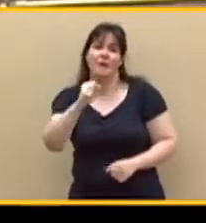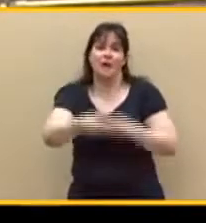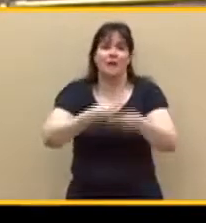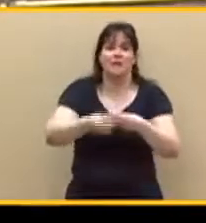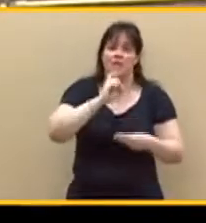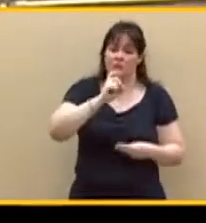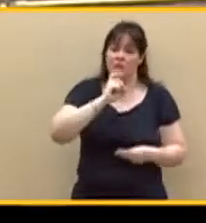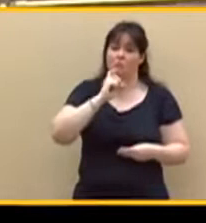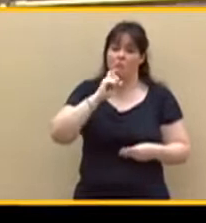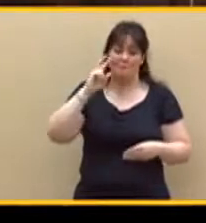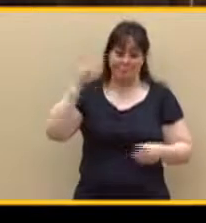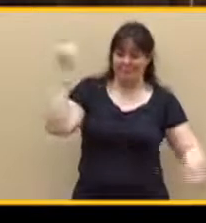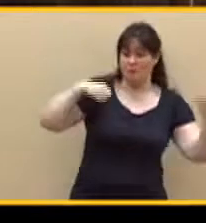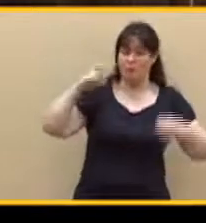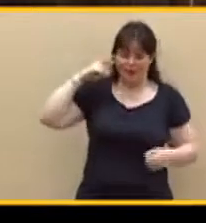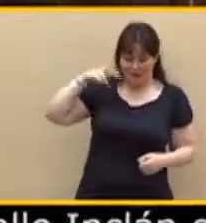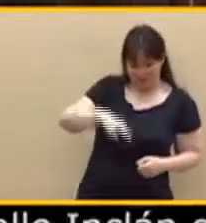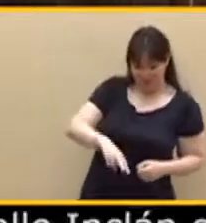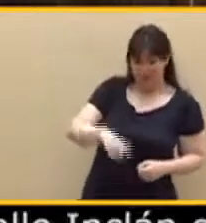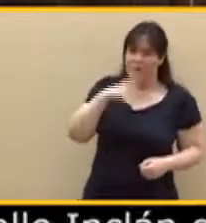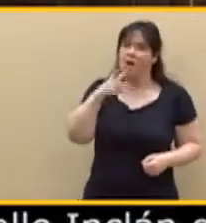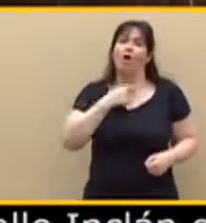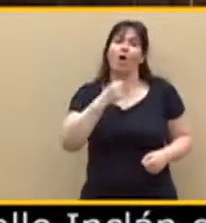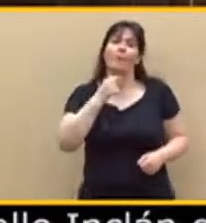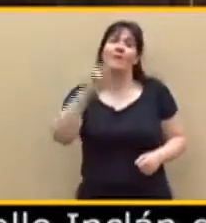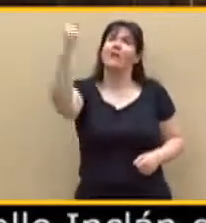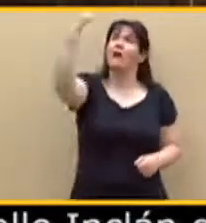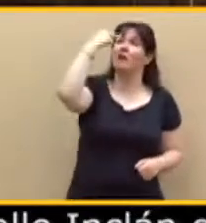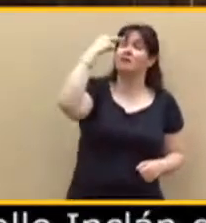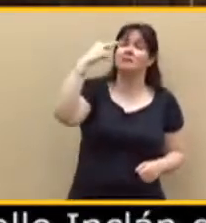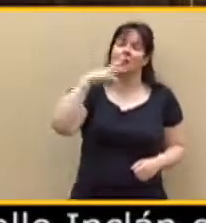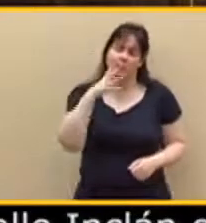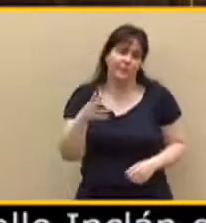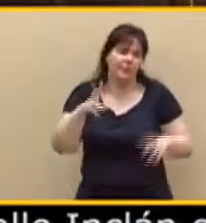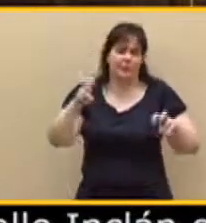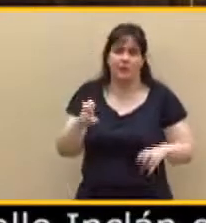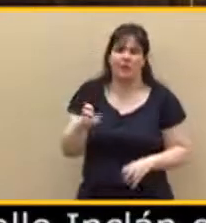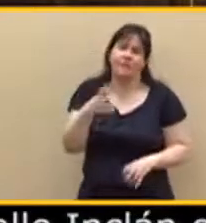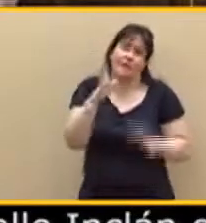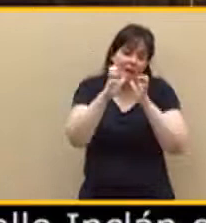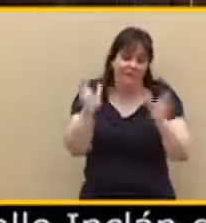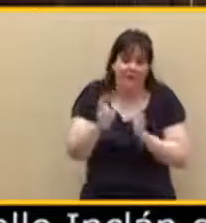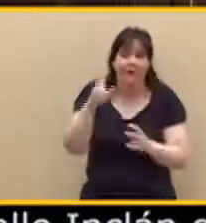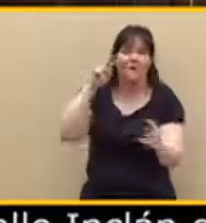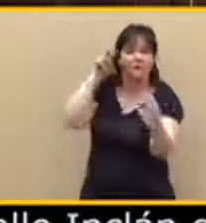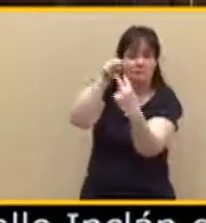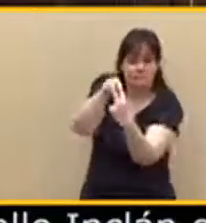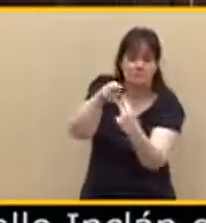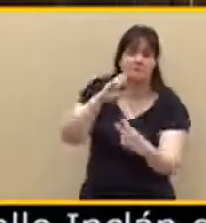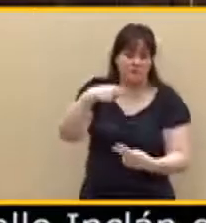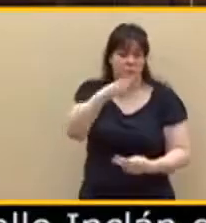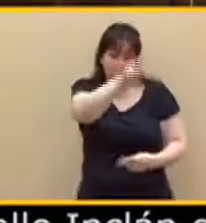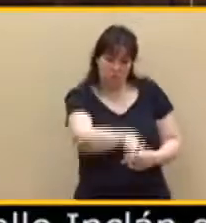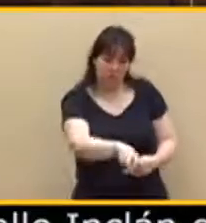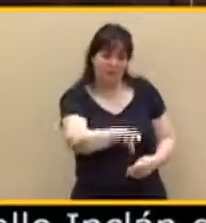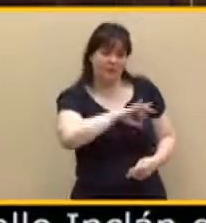comedia desde arriba y la tragedia mirando a los ojos. Y luego está usted, señor Rajoy, que nos ha convocado aquí, como